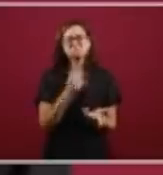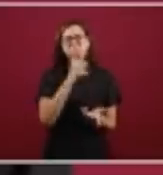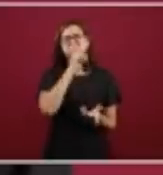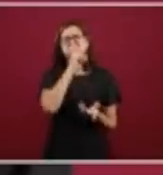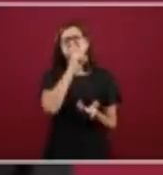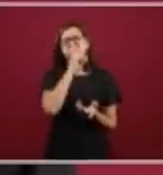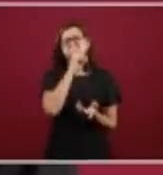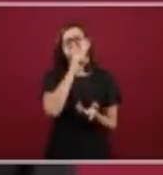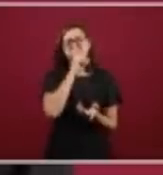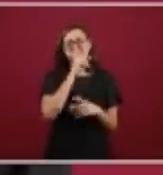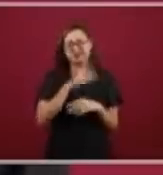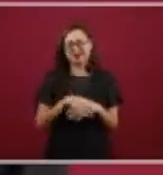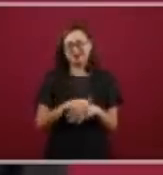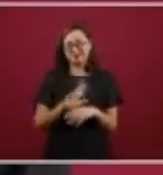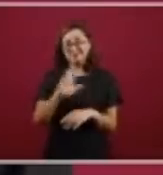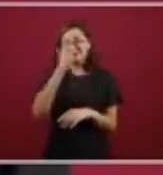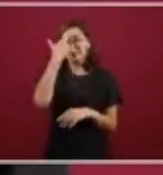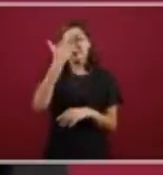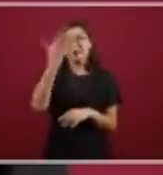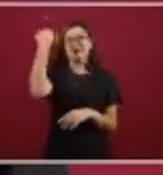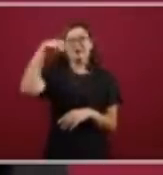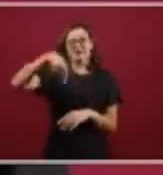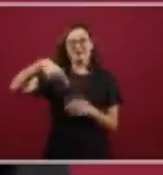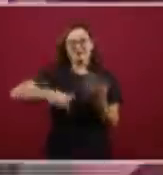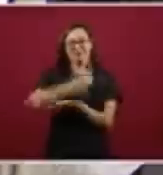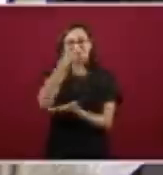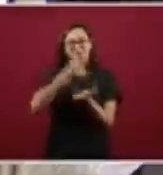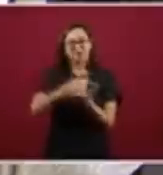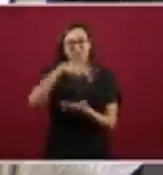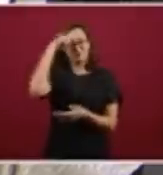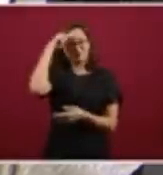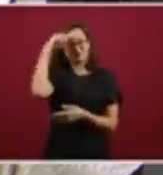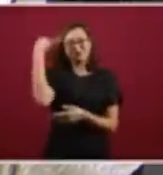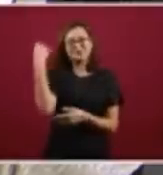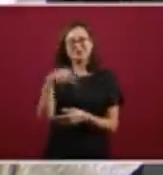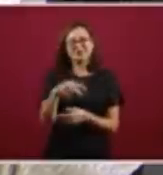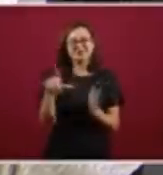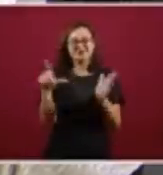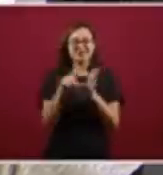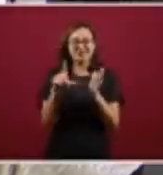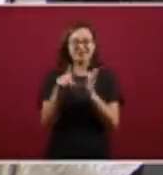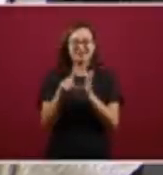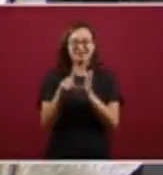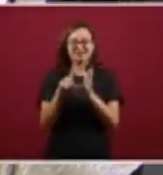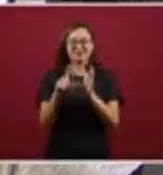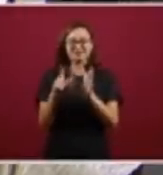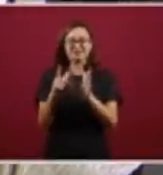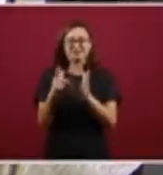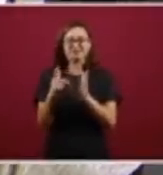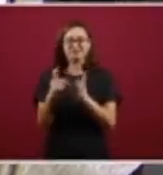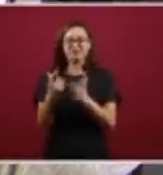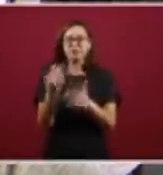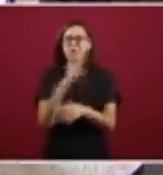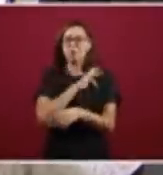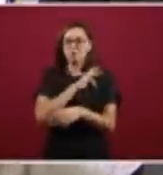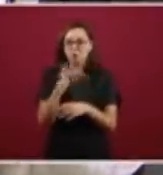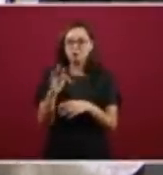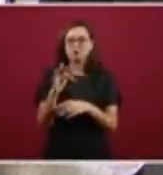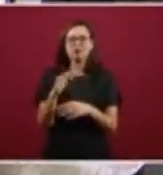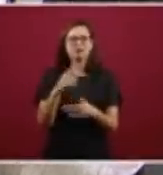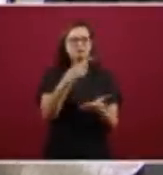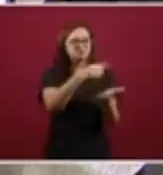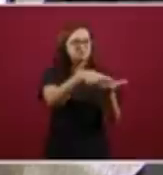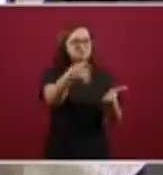Antes me acuerdo aquí en la ciudad que llegaban la tarjeta para ir de